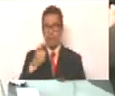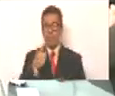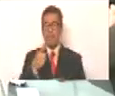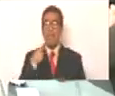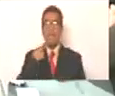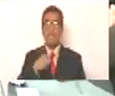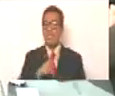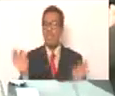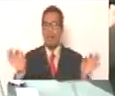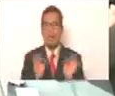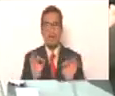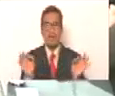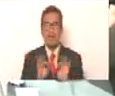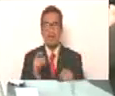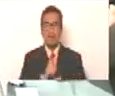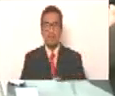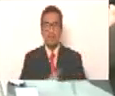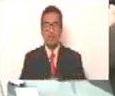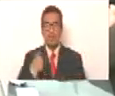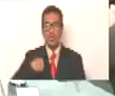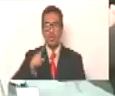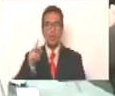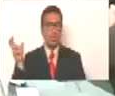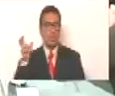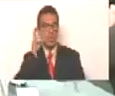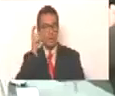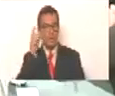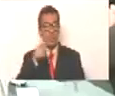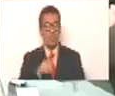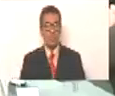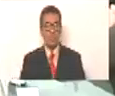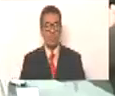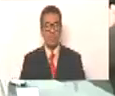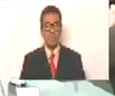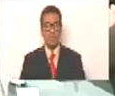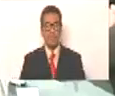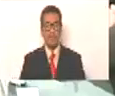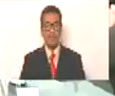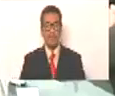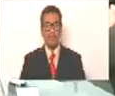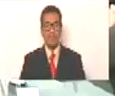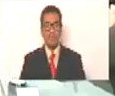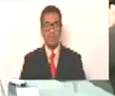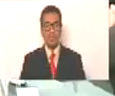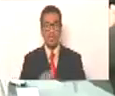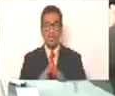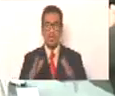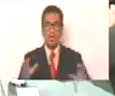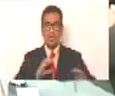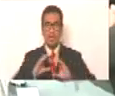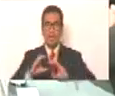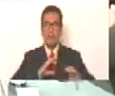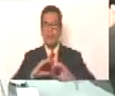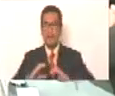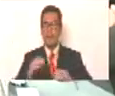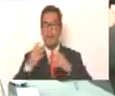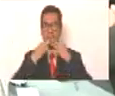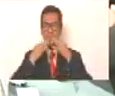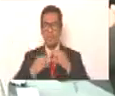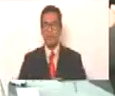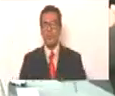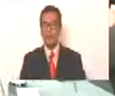momento porque uno los escuchaba. Era un gran comunicador, definitivamente.